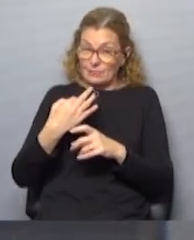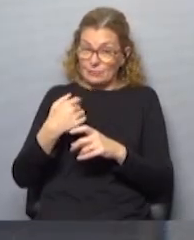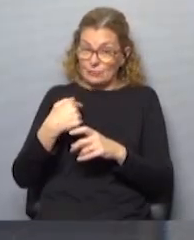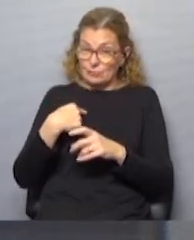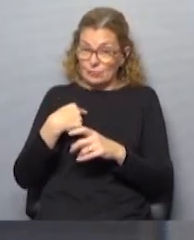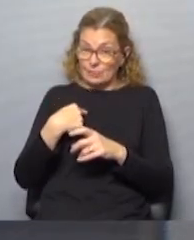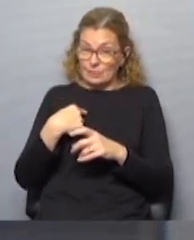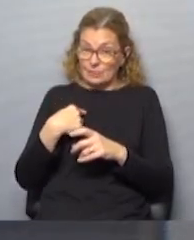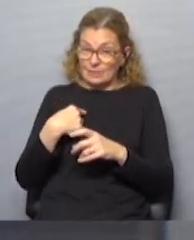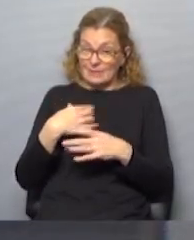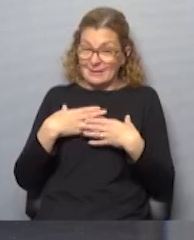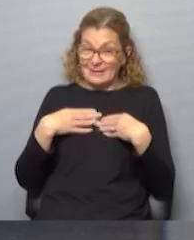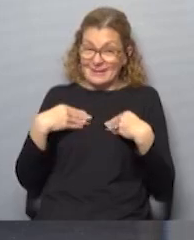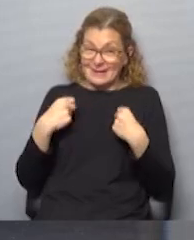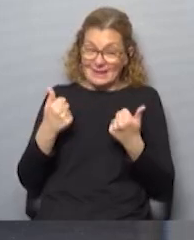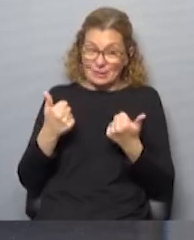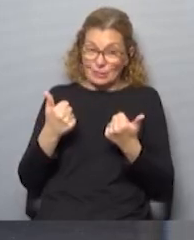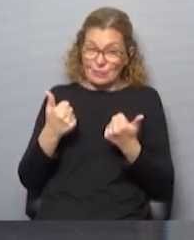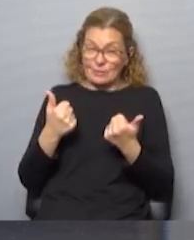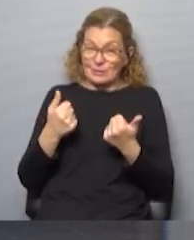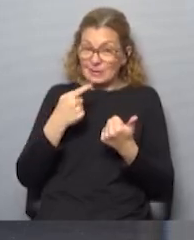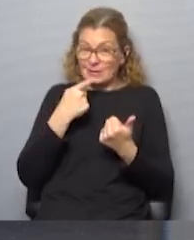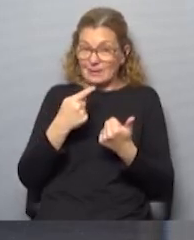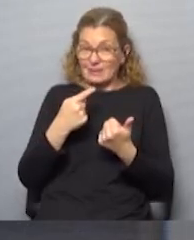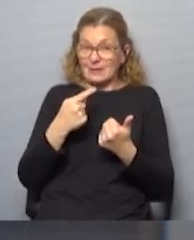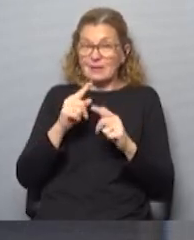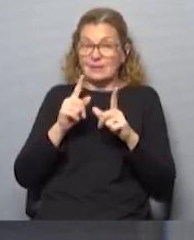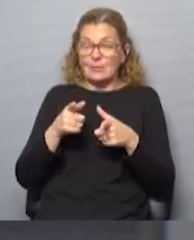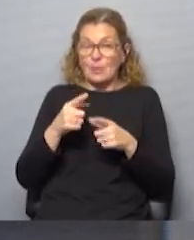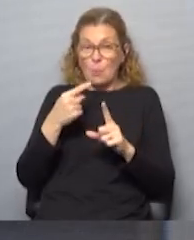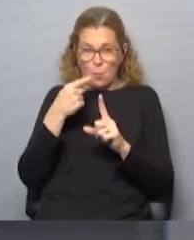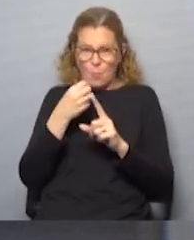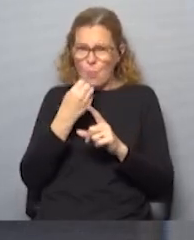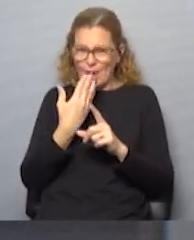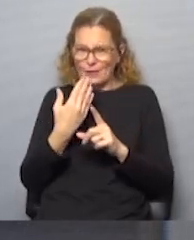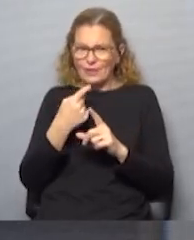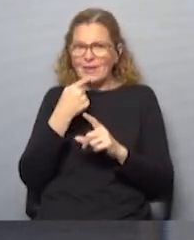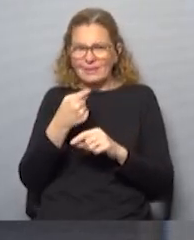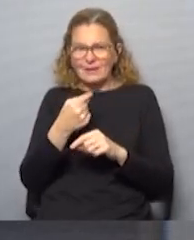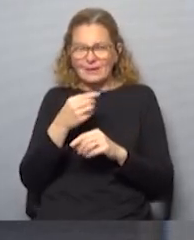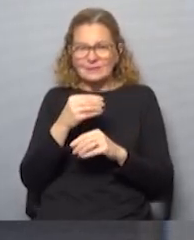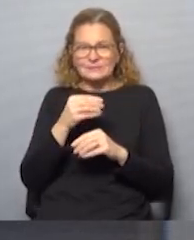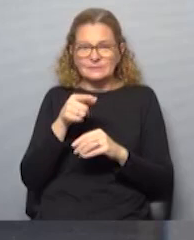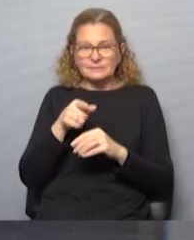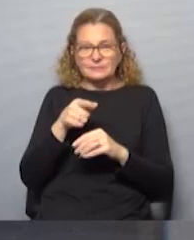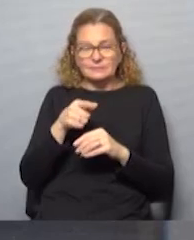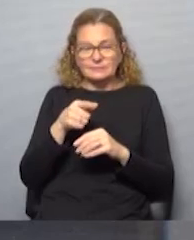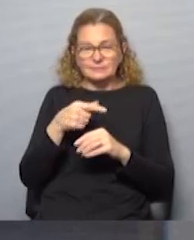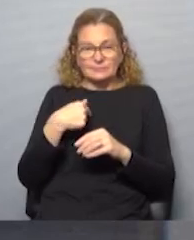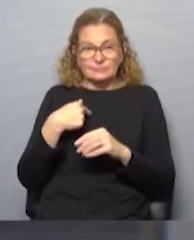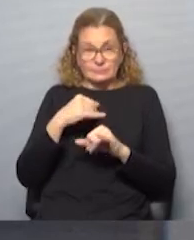afortunado yo quiero quiero pasar un mensaje también positivo en el sentido de que yo soy inmensamente